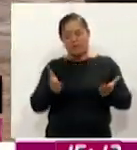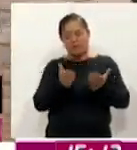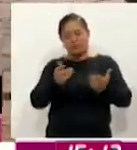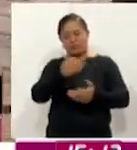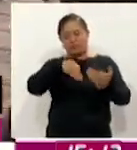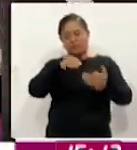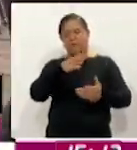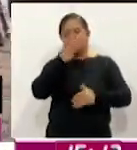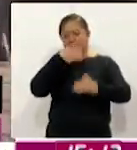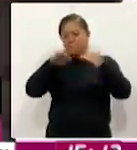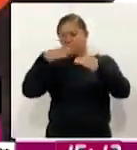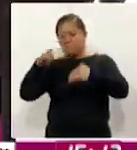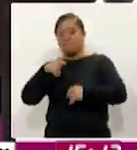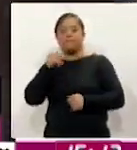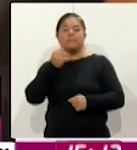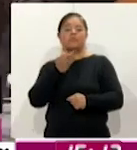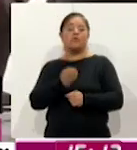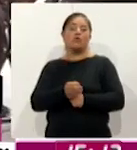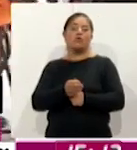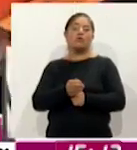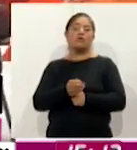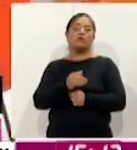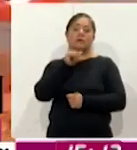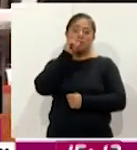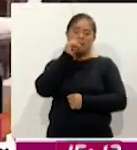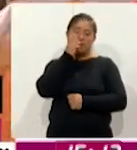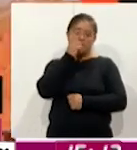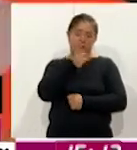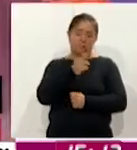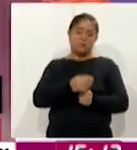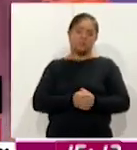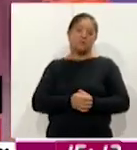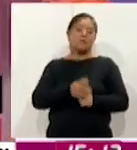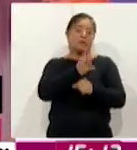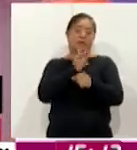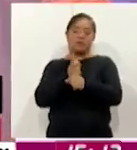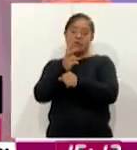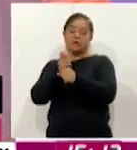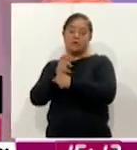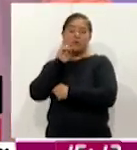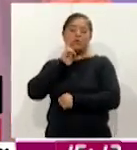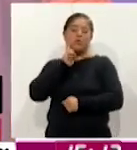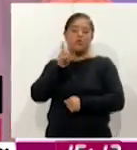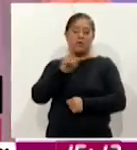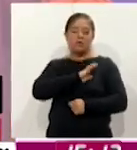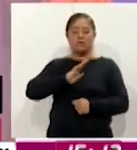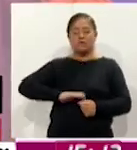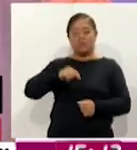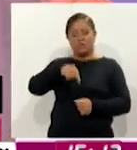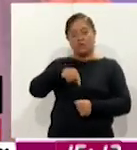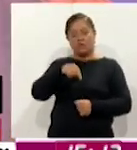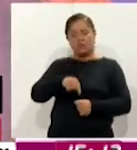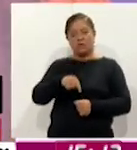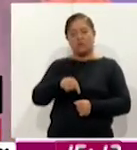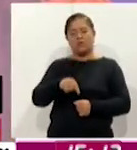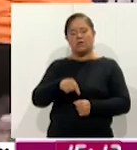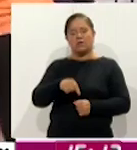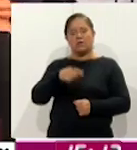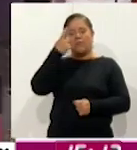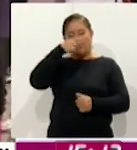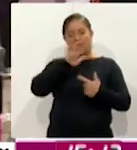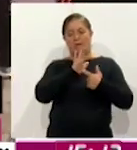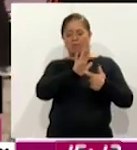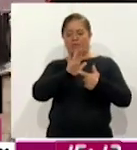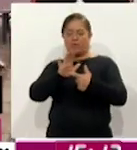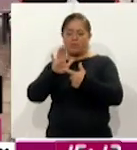pues se llevó a cabo el foro, donde se invitaron a mujeres emprendedoras del municipio y de la red de mujeres, y bueno, pues